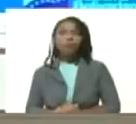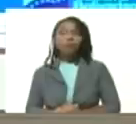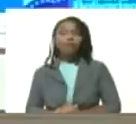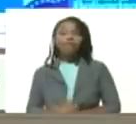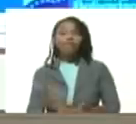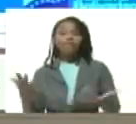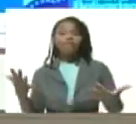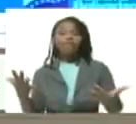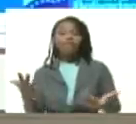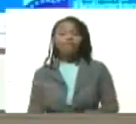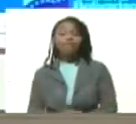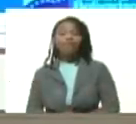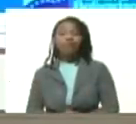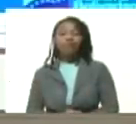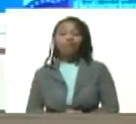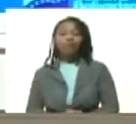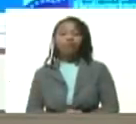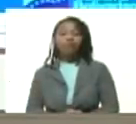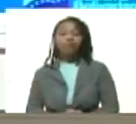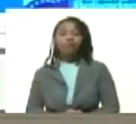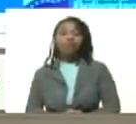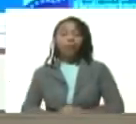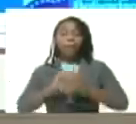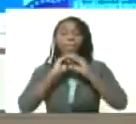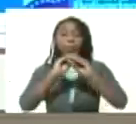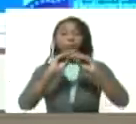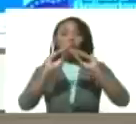Así que el llamado